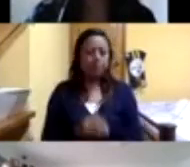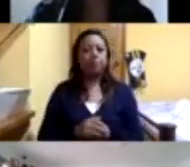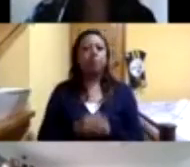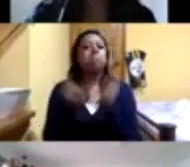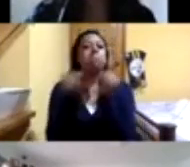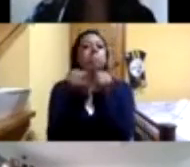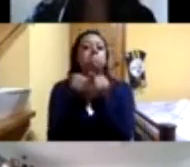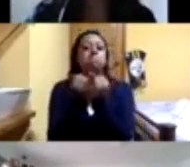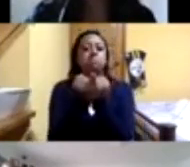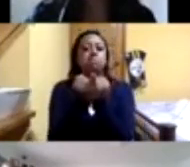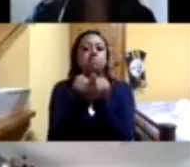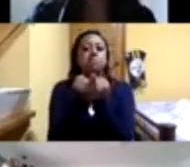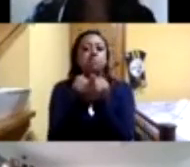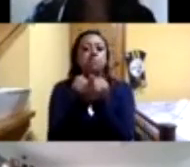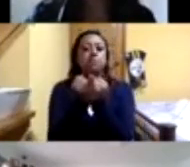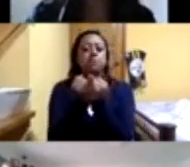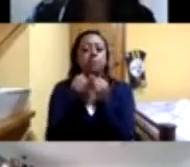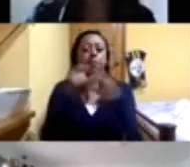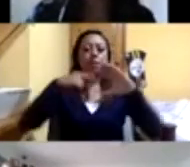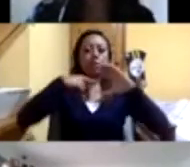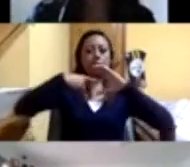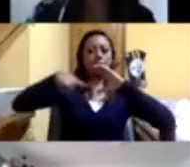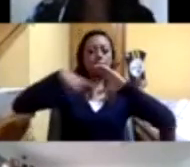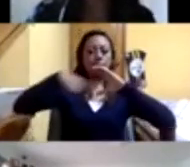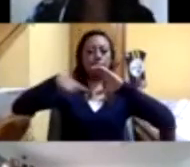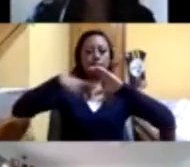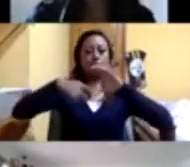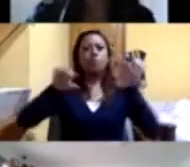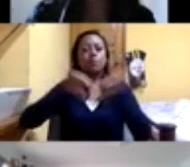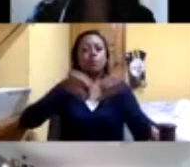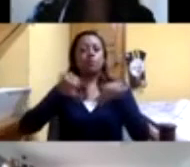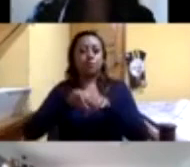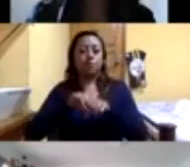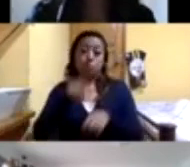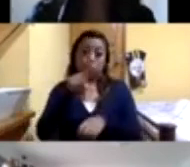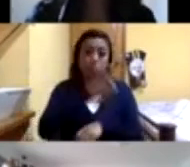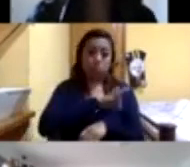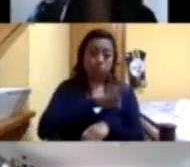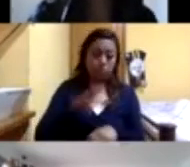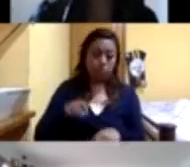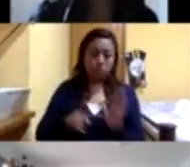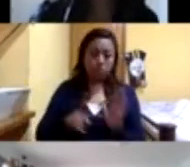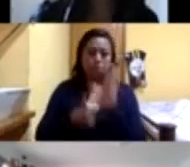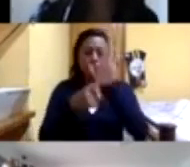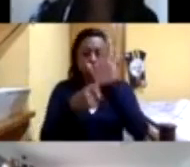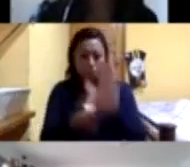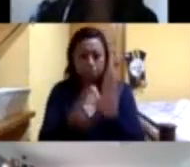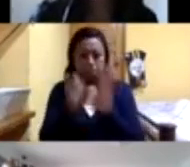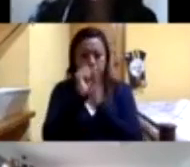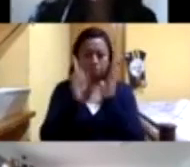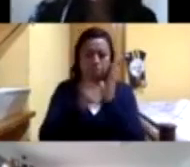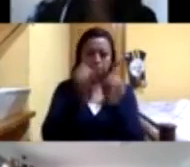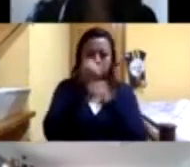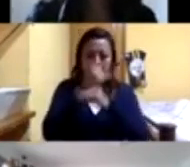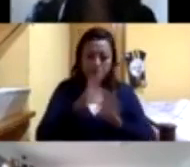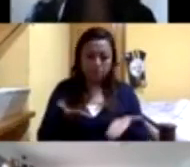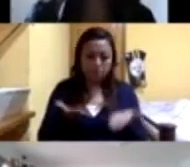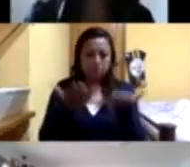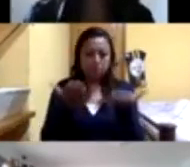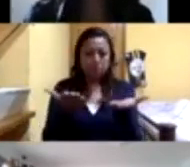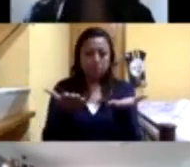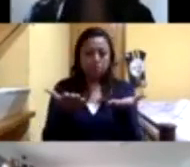el correo electrónico a través del cual tanto se pueden presentar solicitudes de información como se puede interponer recurso de revisión.